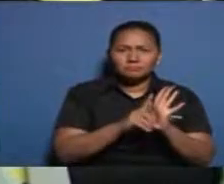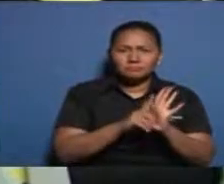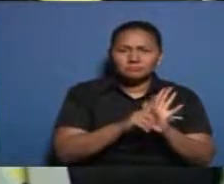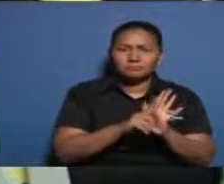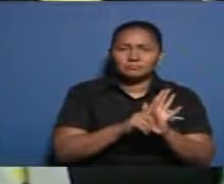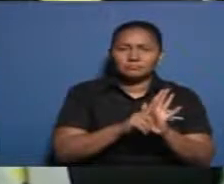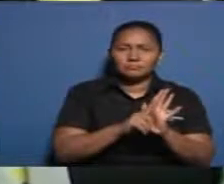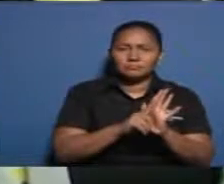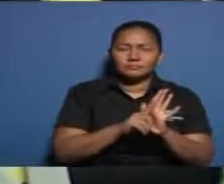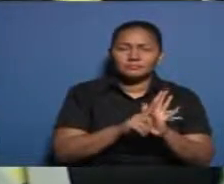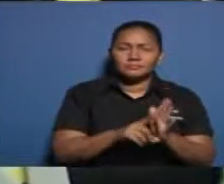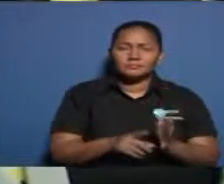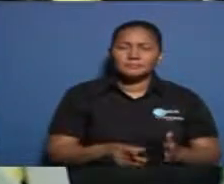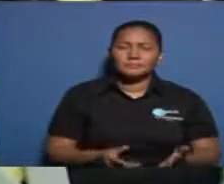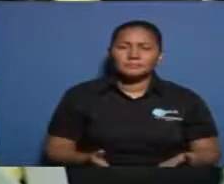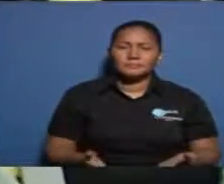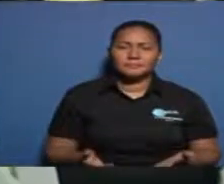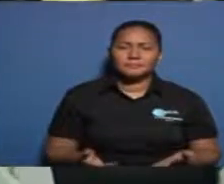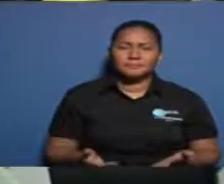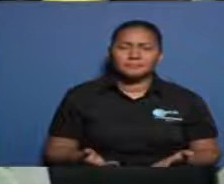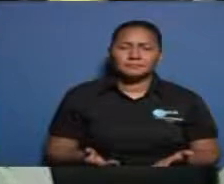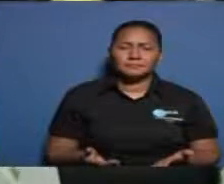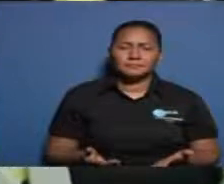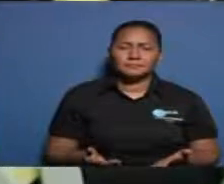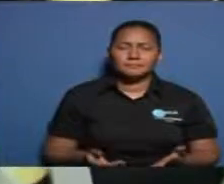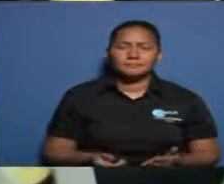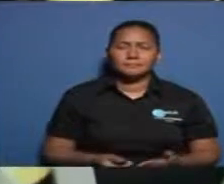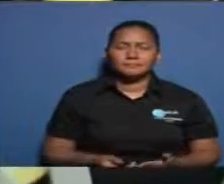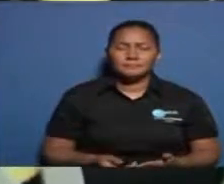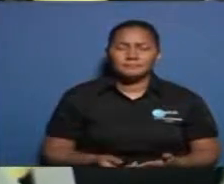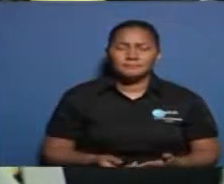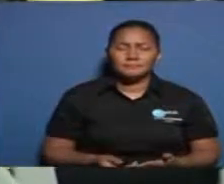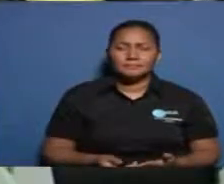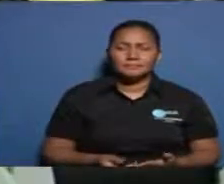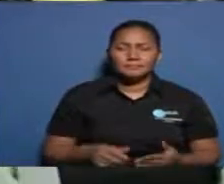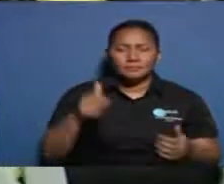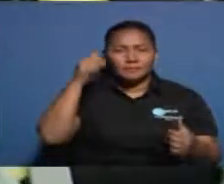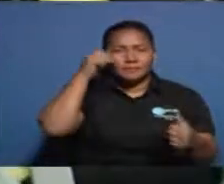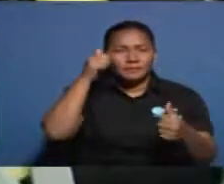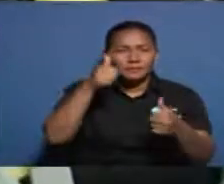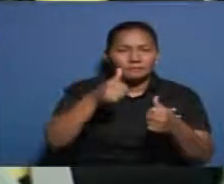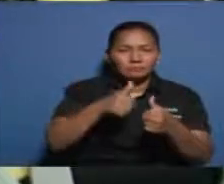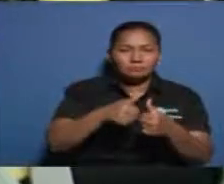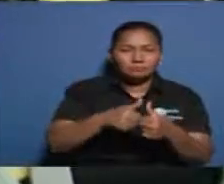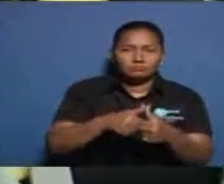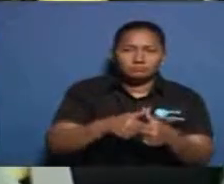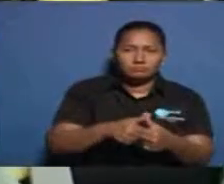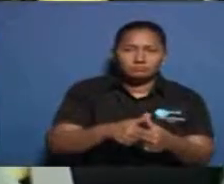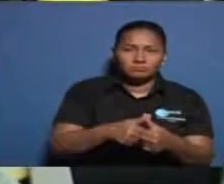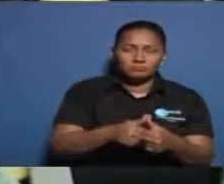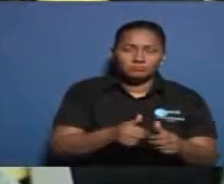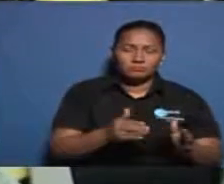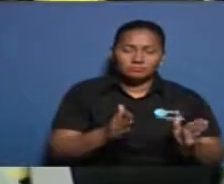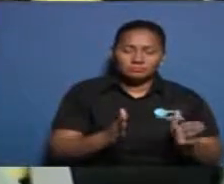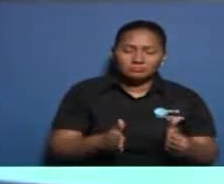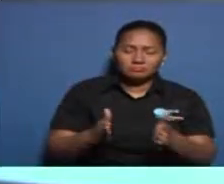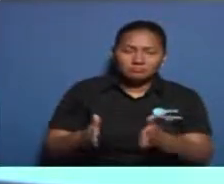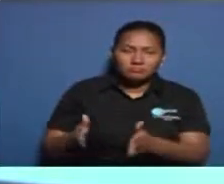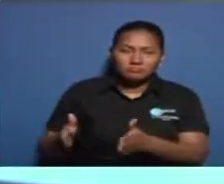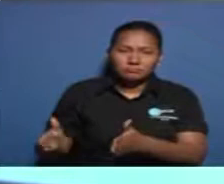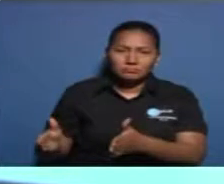situaciones que según animal diferencia recordemos que esto es un proceso sociocultural